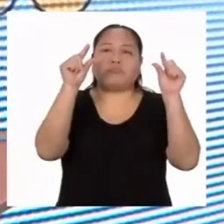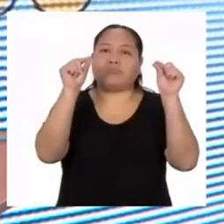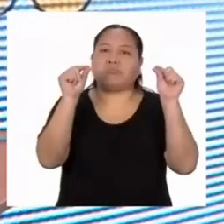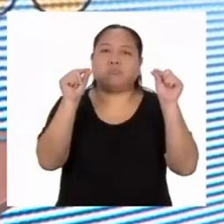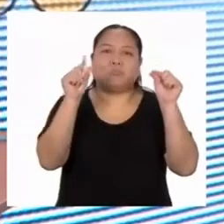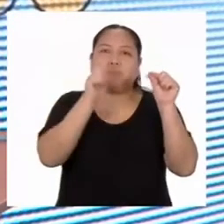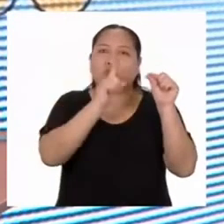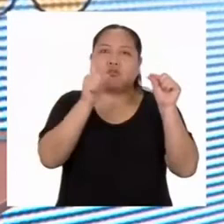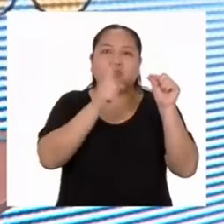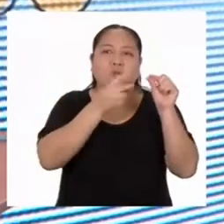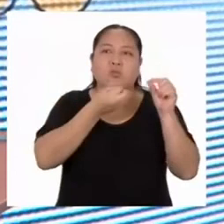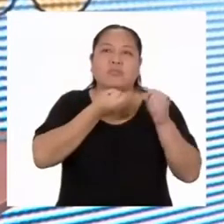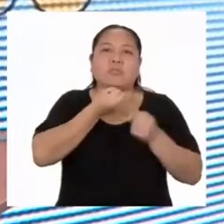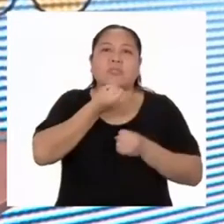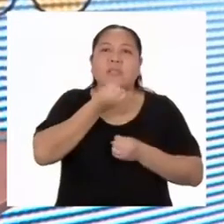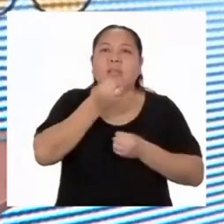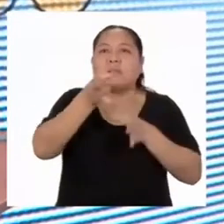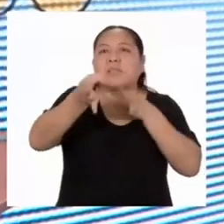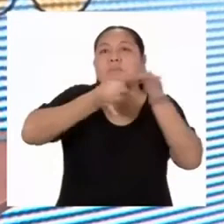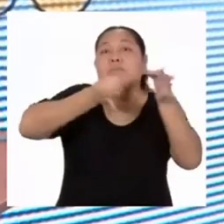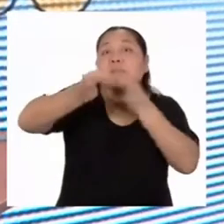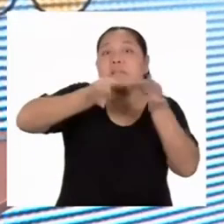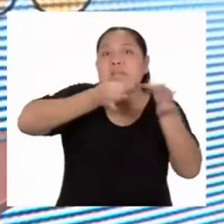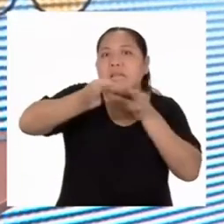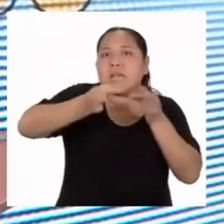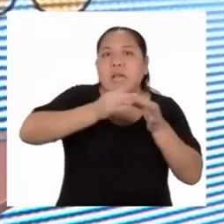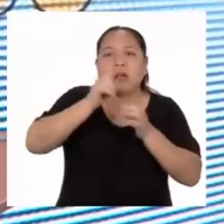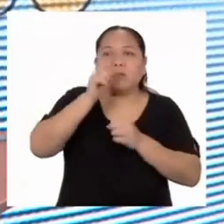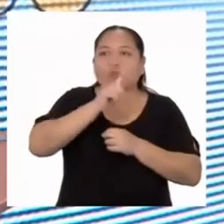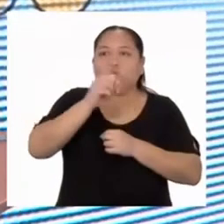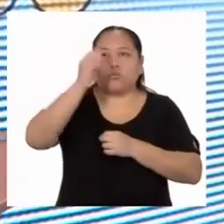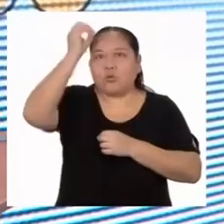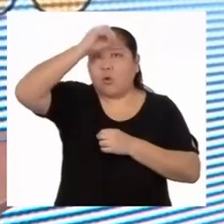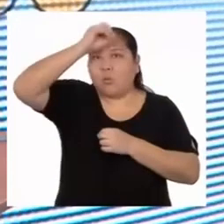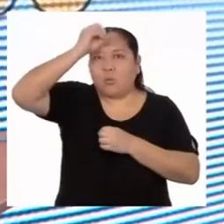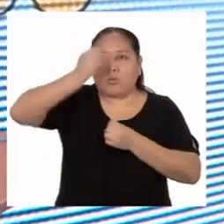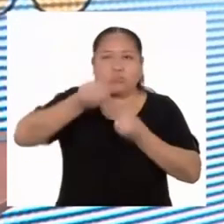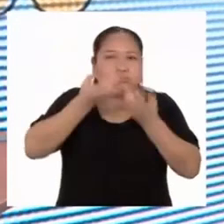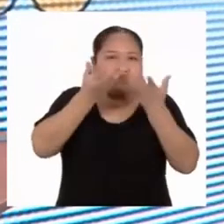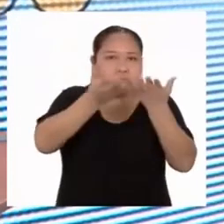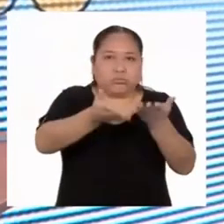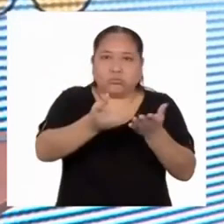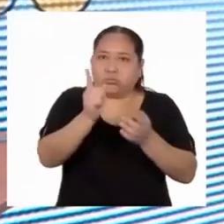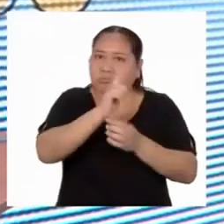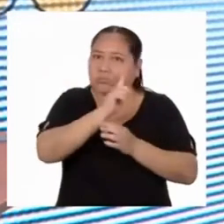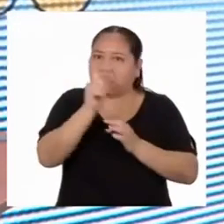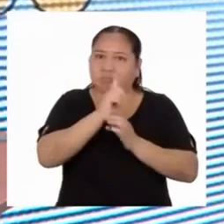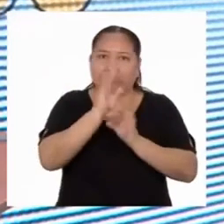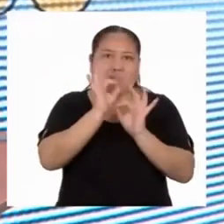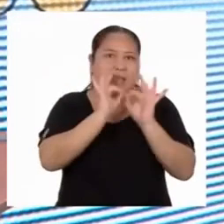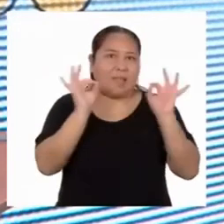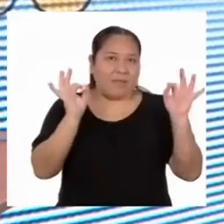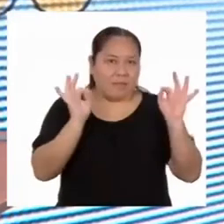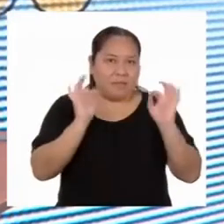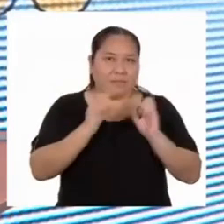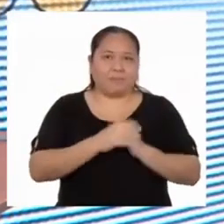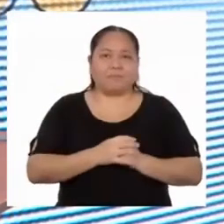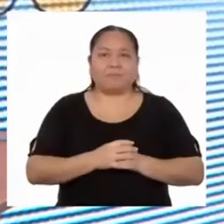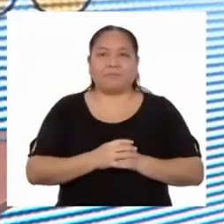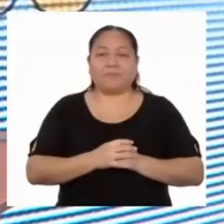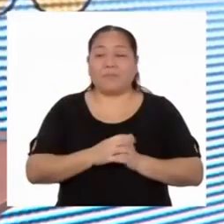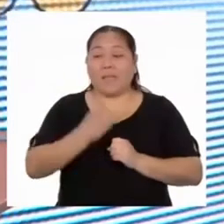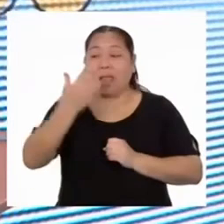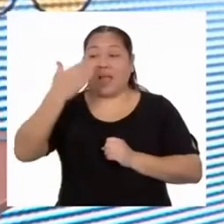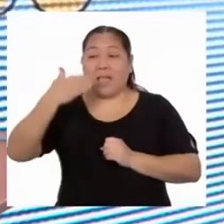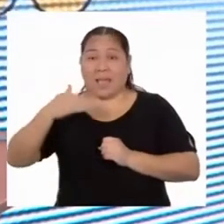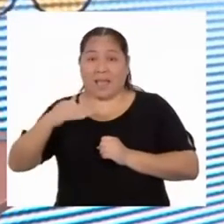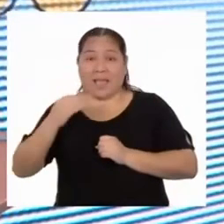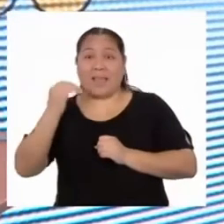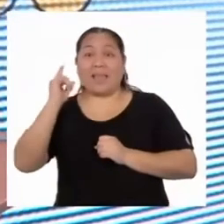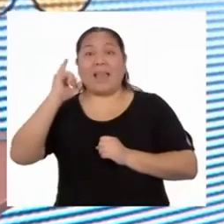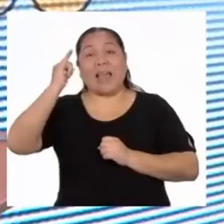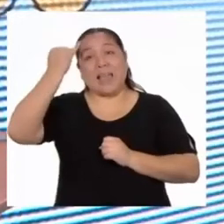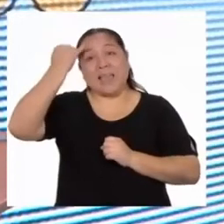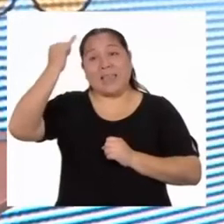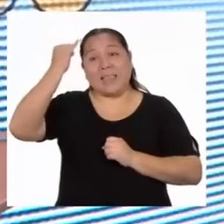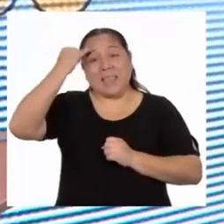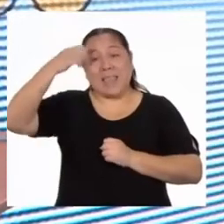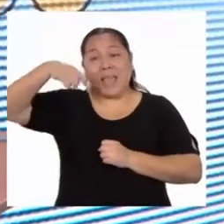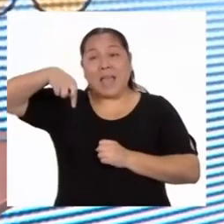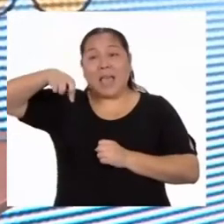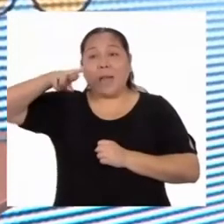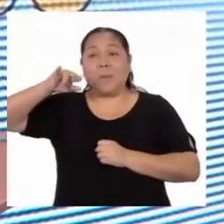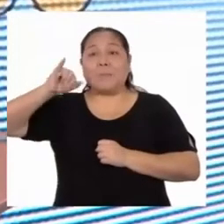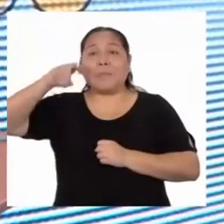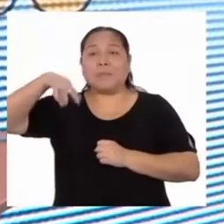un juicio en él ni se plantea ninguna situación o postura. En la idea principal,